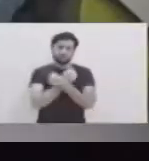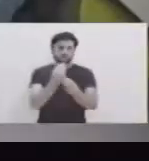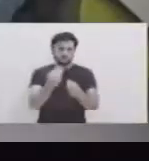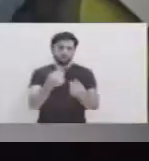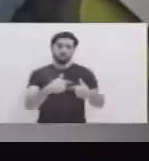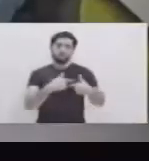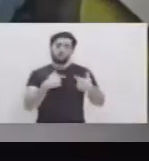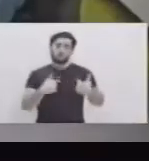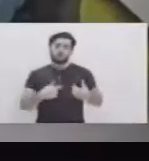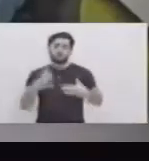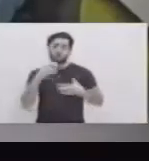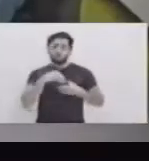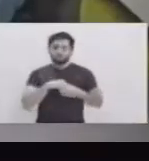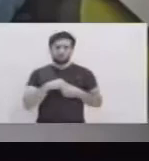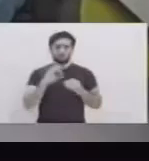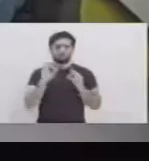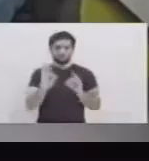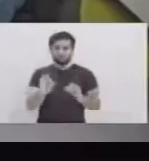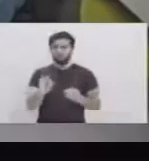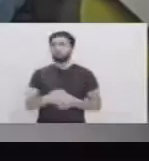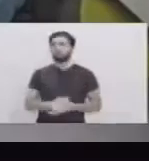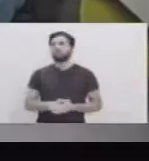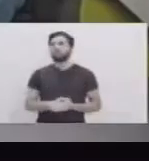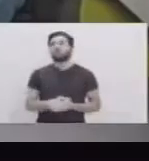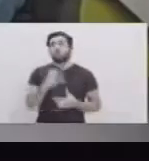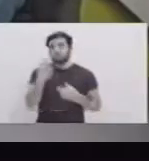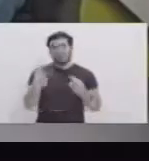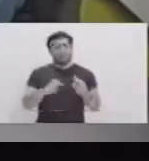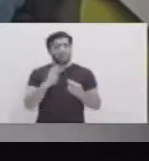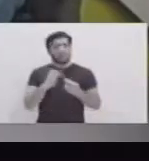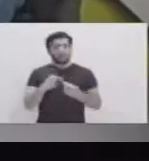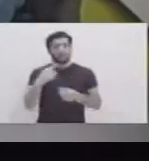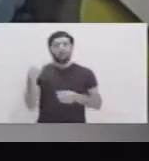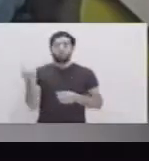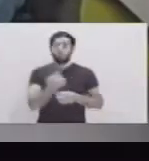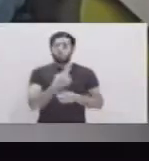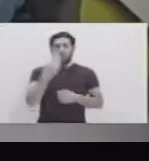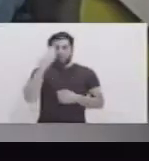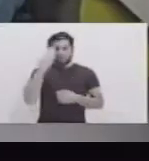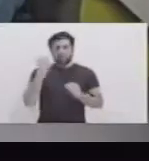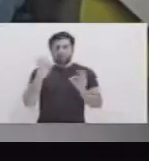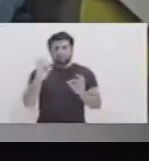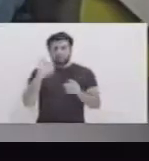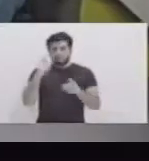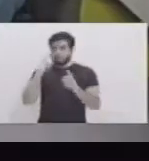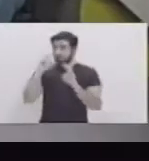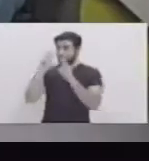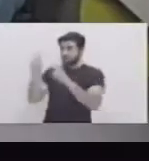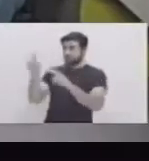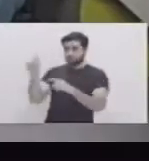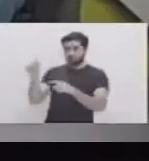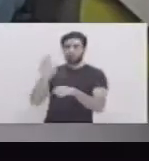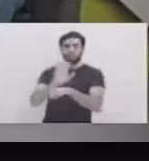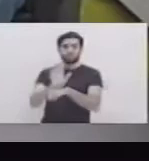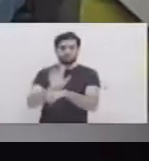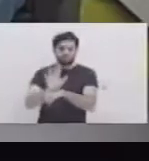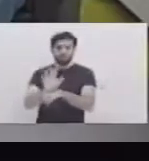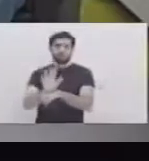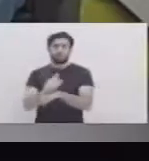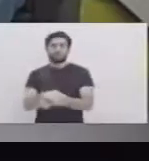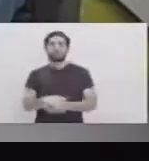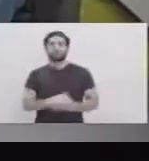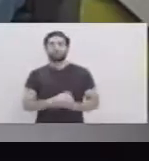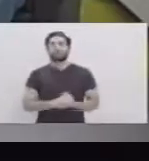Carlos Puches, ¿verdad? Los quiero mucho y los llevo en el corazón. Perfecto, pues saludo a todos a todas esas personas que están pendientes de este